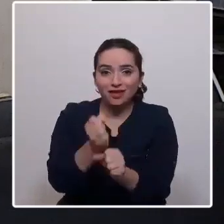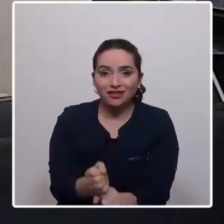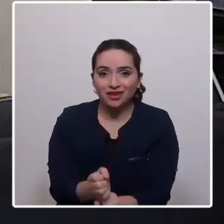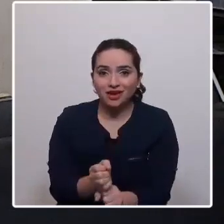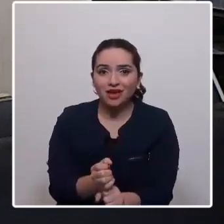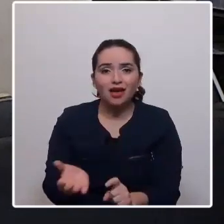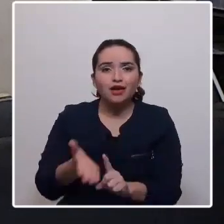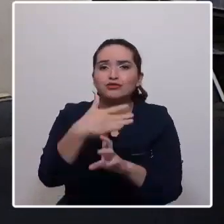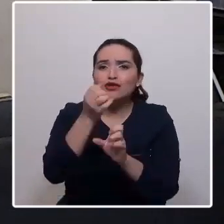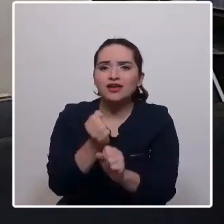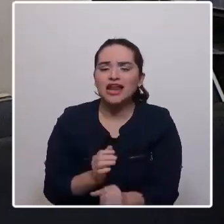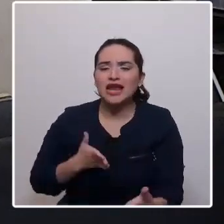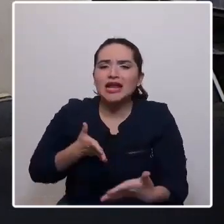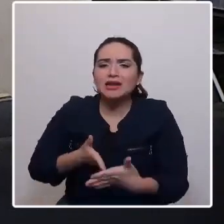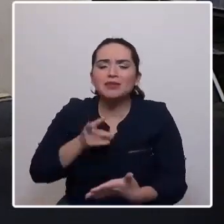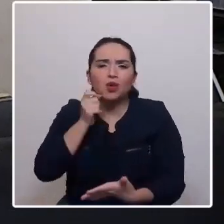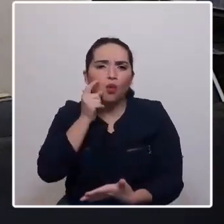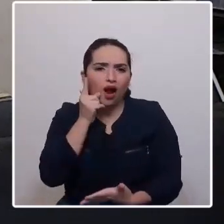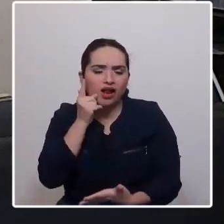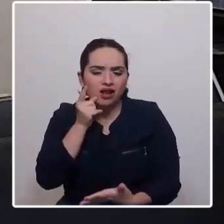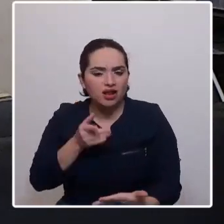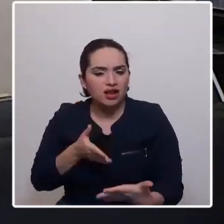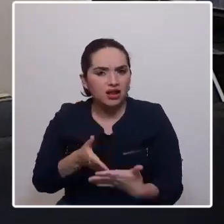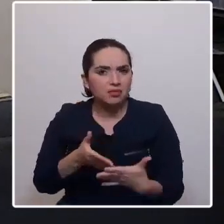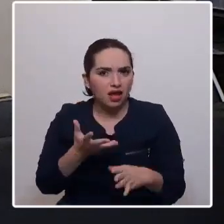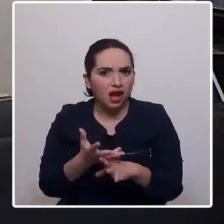¿Cuáles son sus límites? Y si esos límites están en los tratados